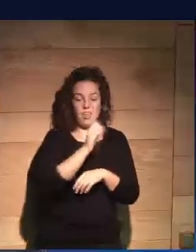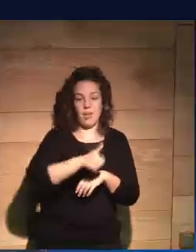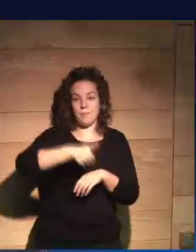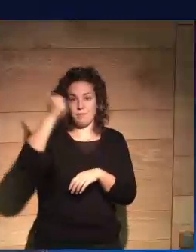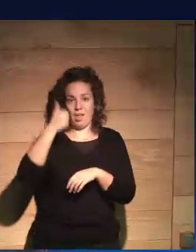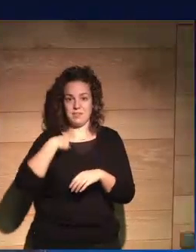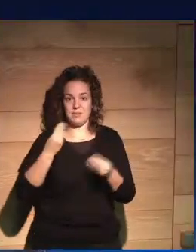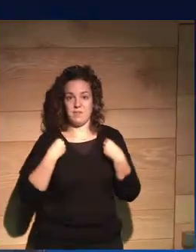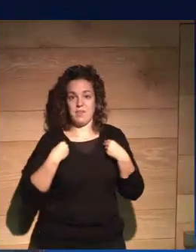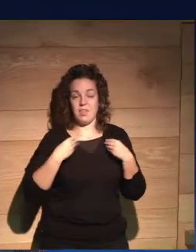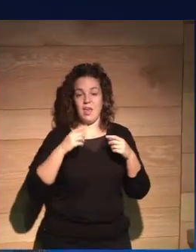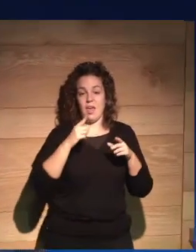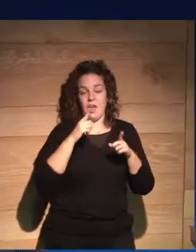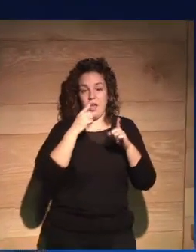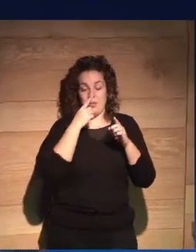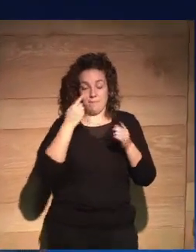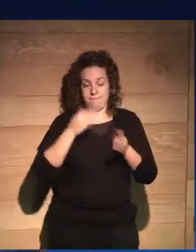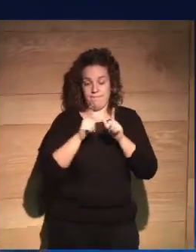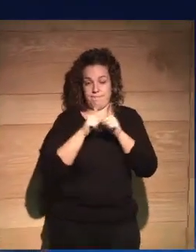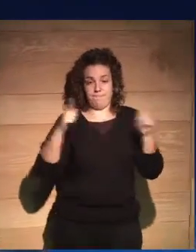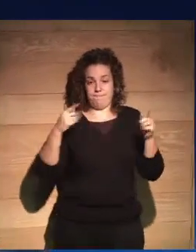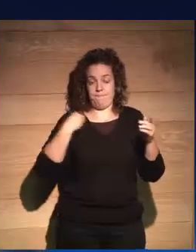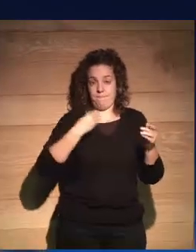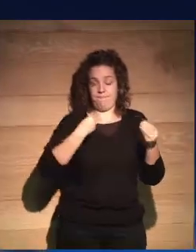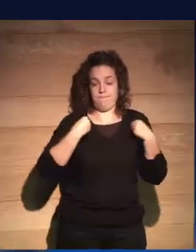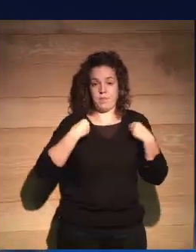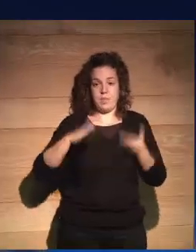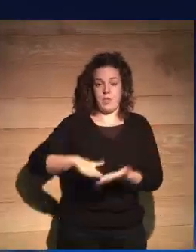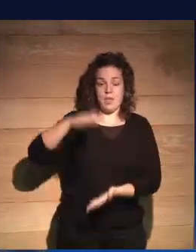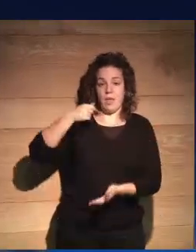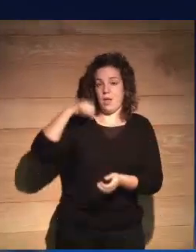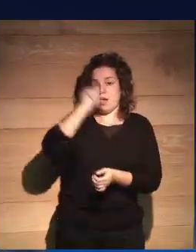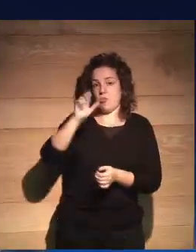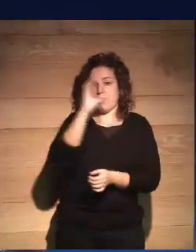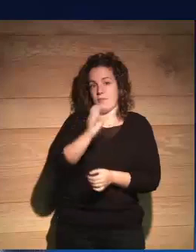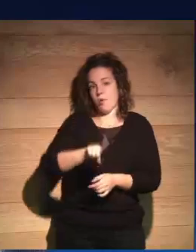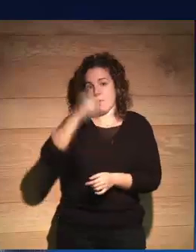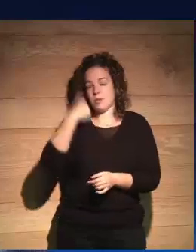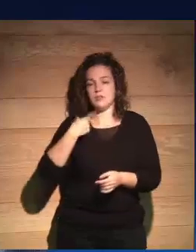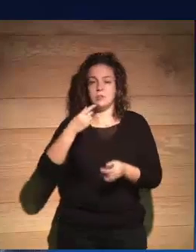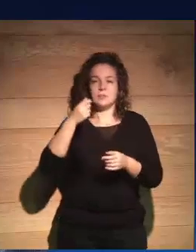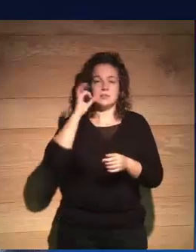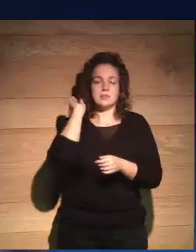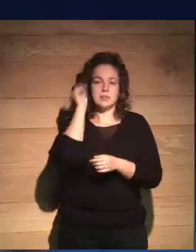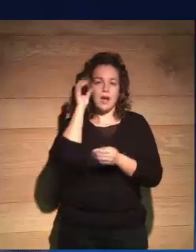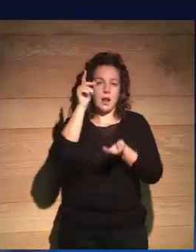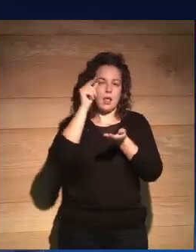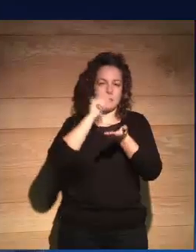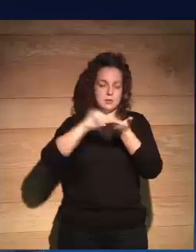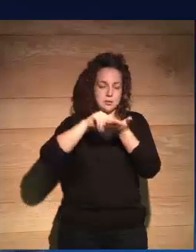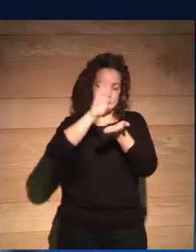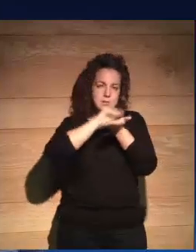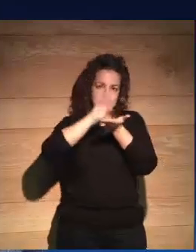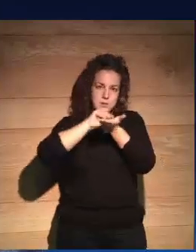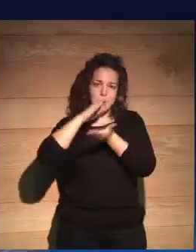año más científico de tu vida, ¿no? Y te imagino tomando notas incansablemente en charlas, en sitios, ideas de aquí y de allá, porque hay capítulos